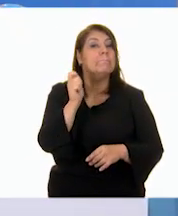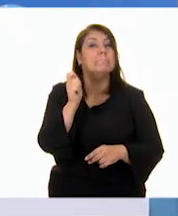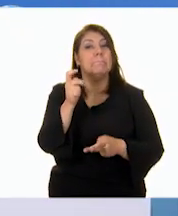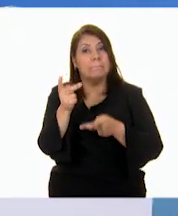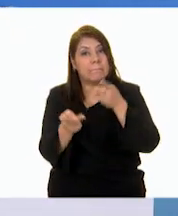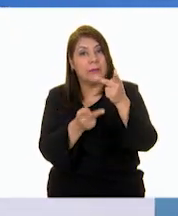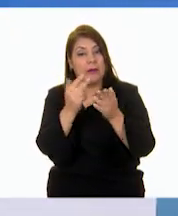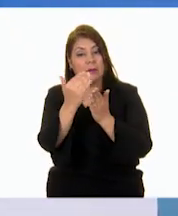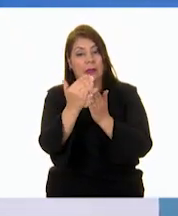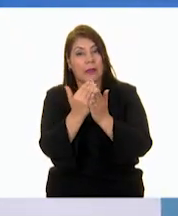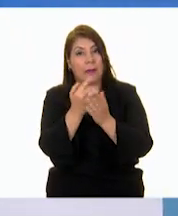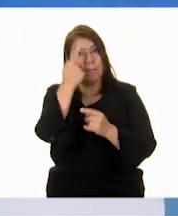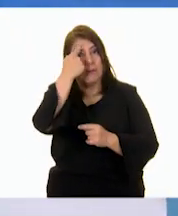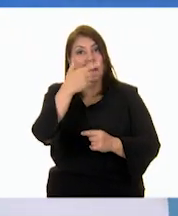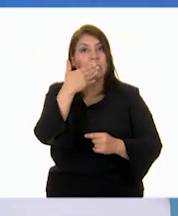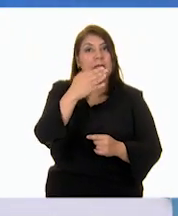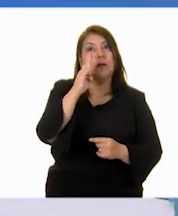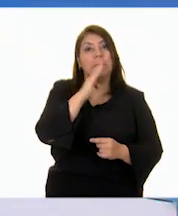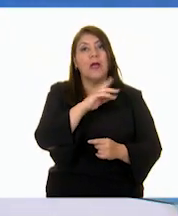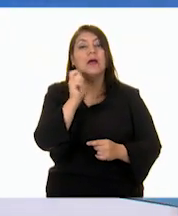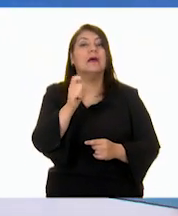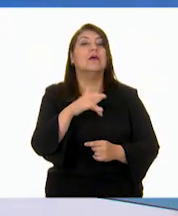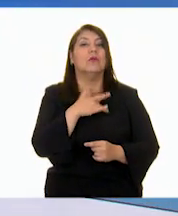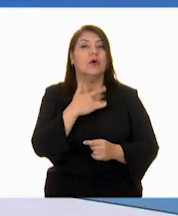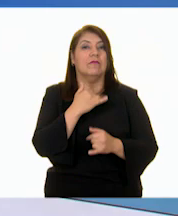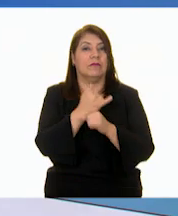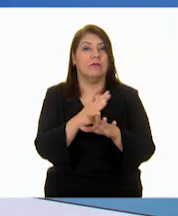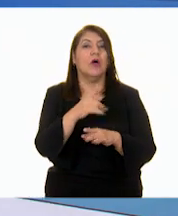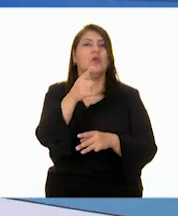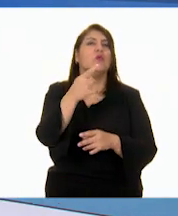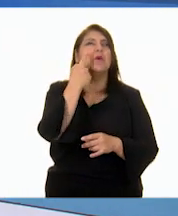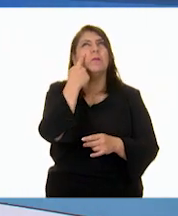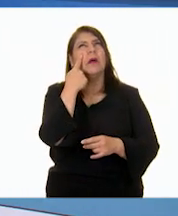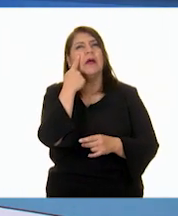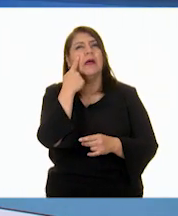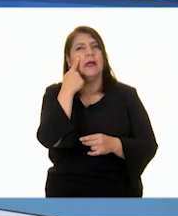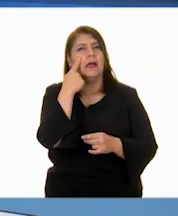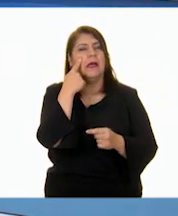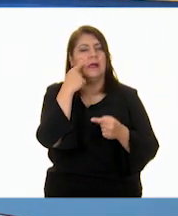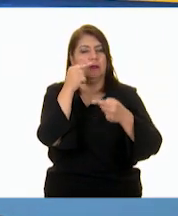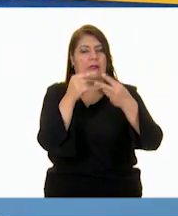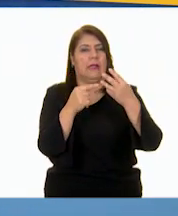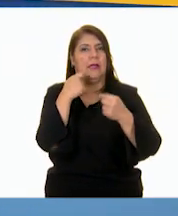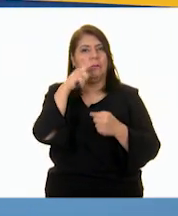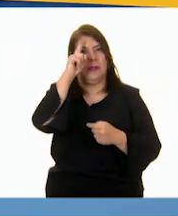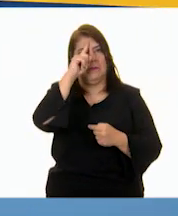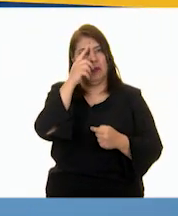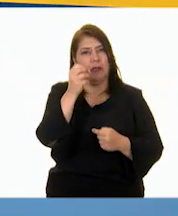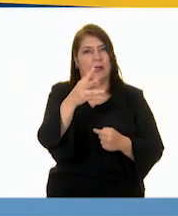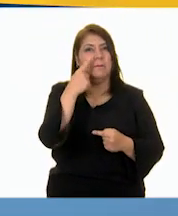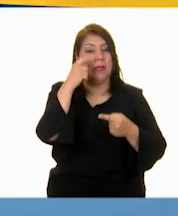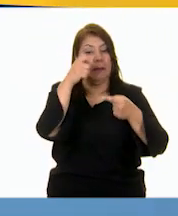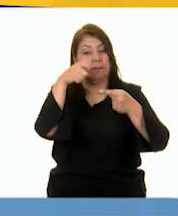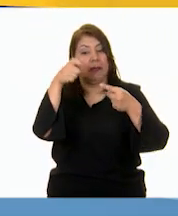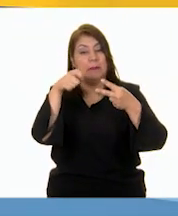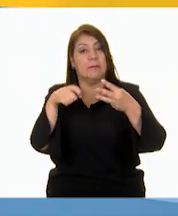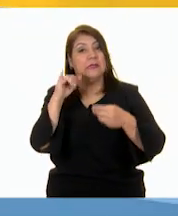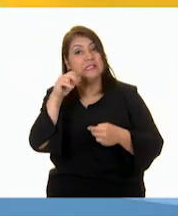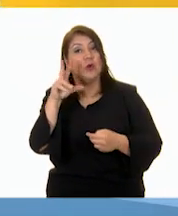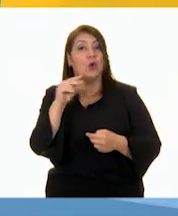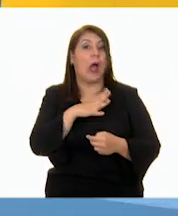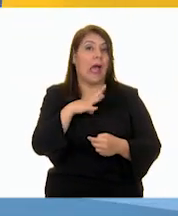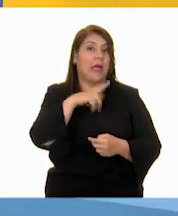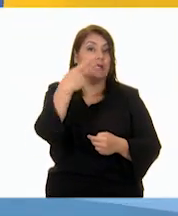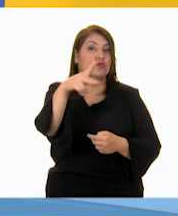las adecuadas para obtener la información que requieren, verifiquen lo siguiente. Pongan una palomita en lo que les voy a